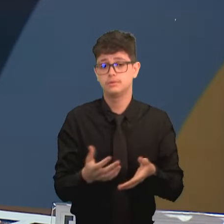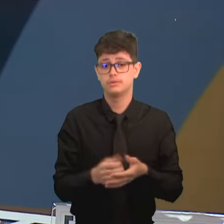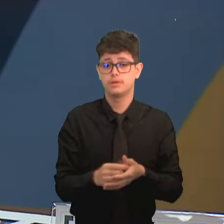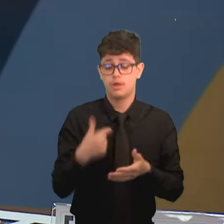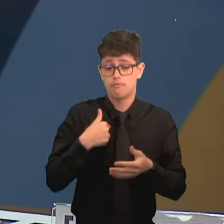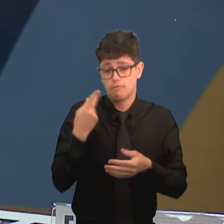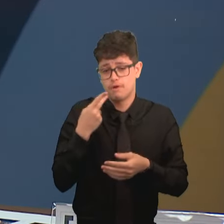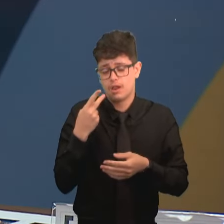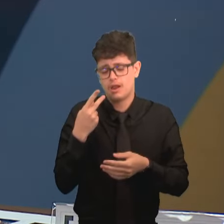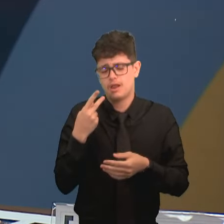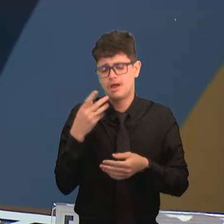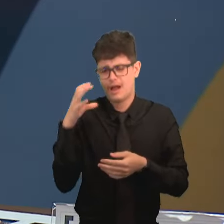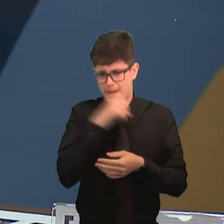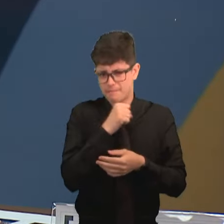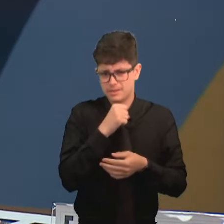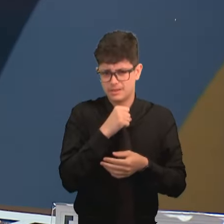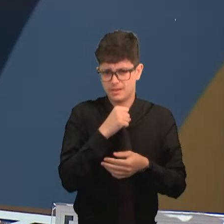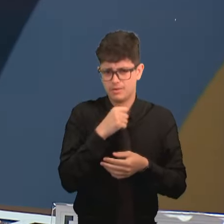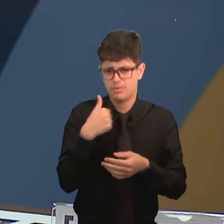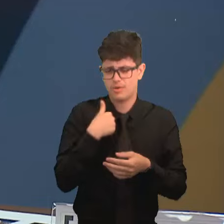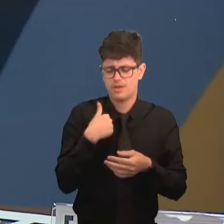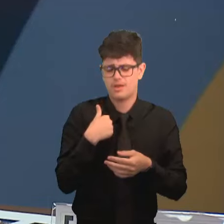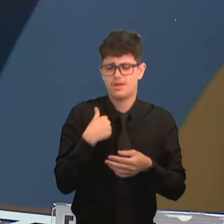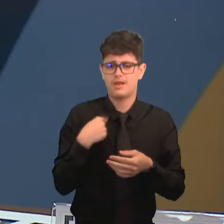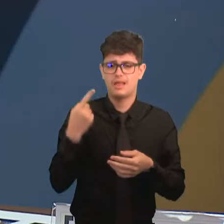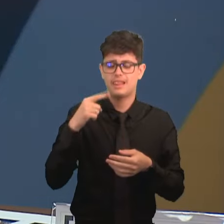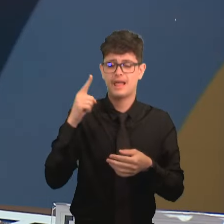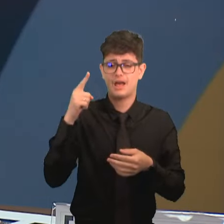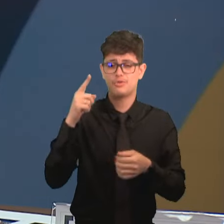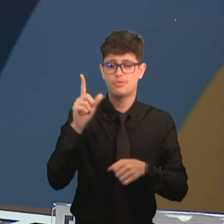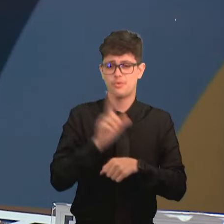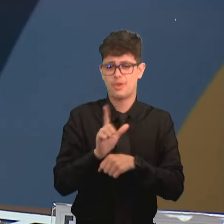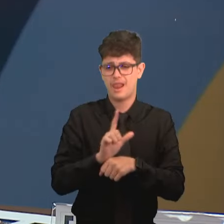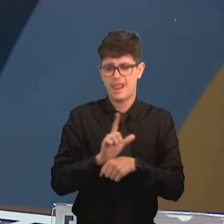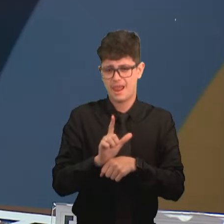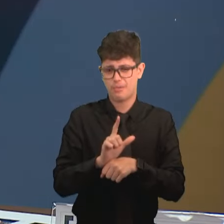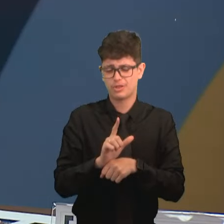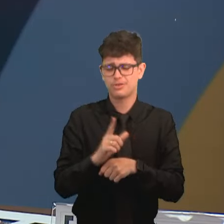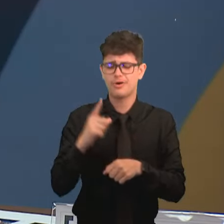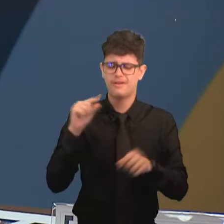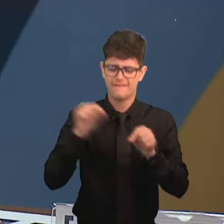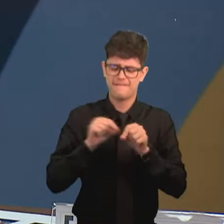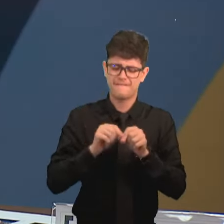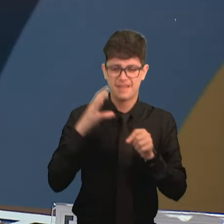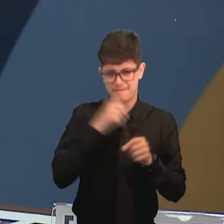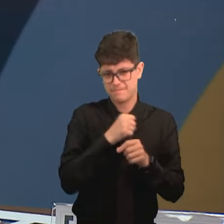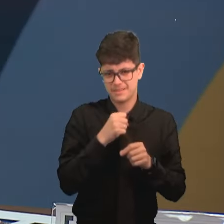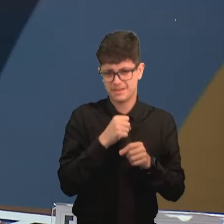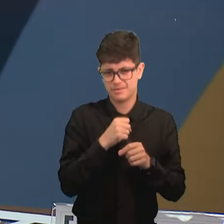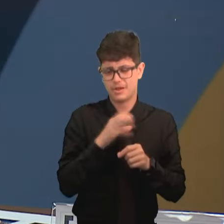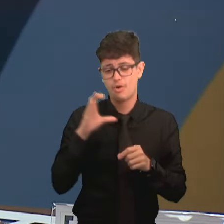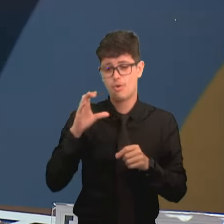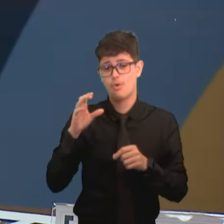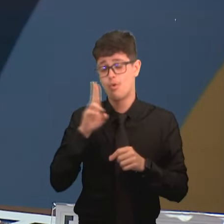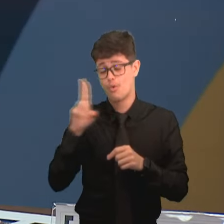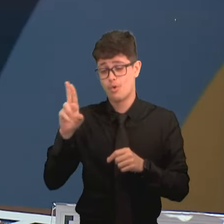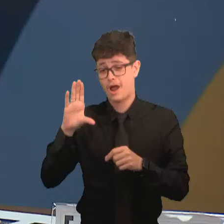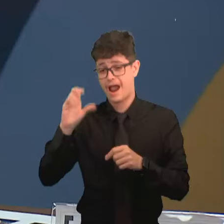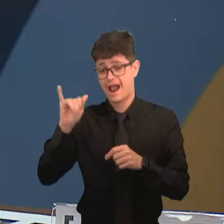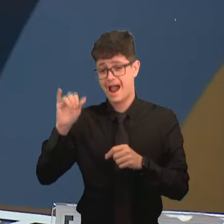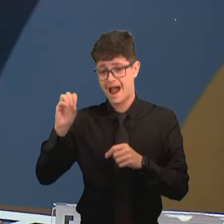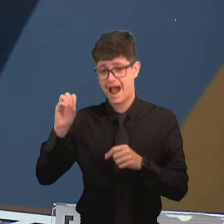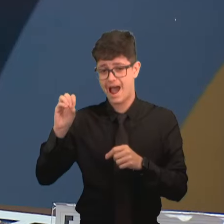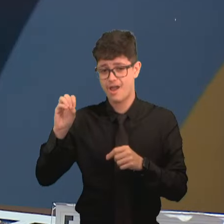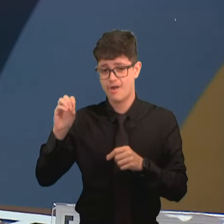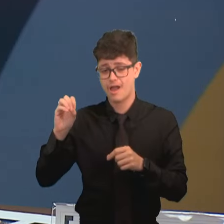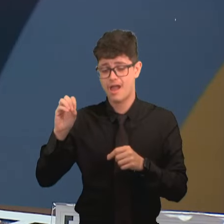mostrar este punto, voy a hablar rápidamente de una experiencia que hicimos en nuestro laboratorio y que presentamos junto con Cayo. Él es